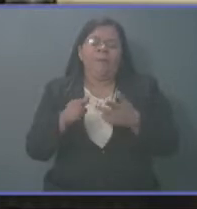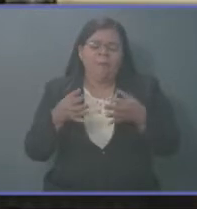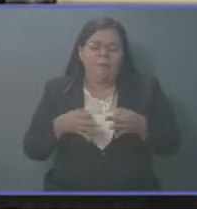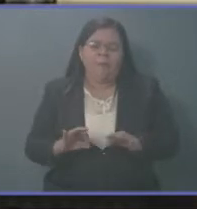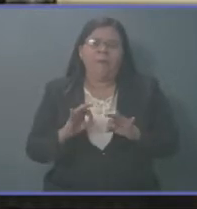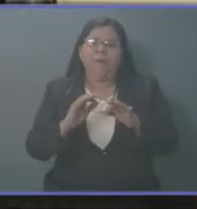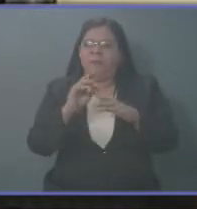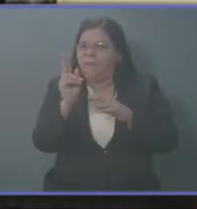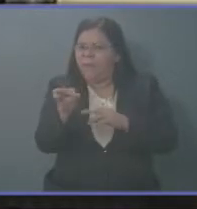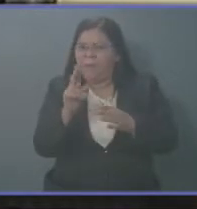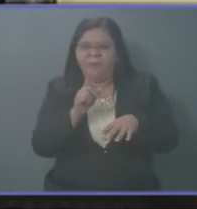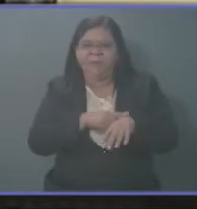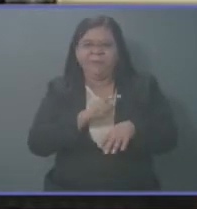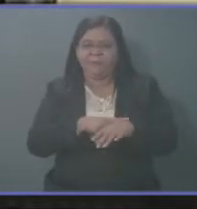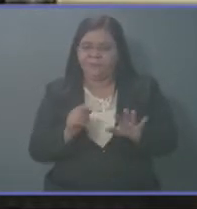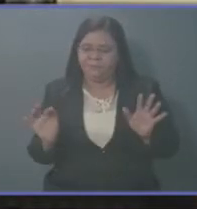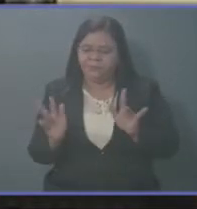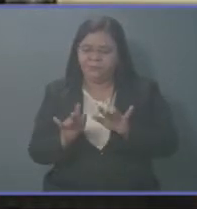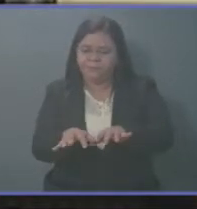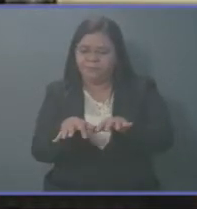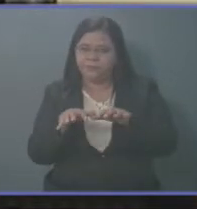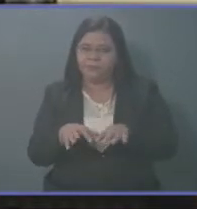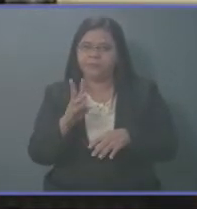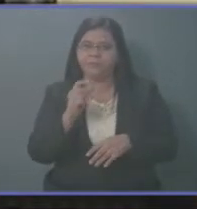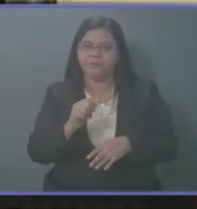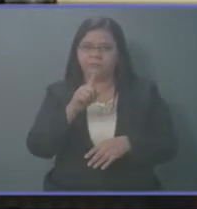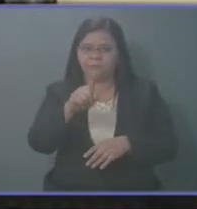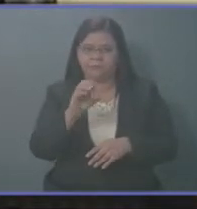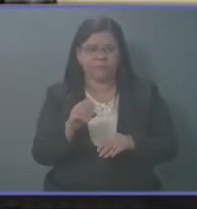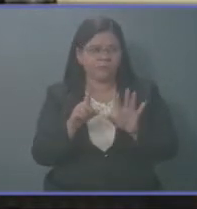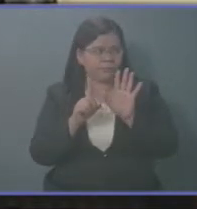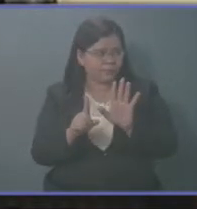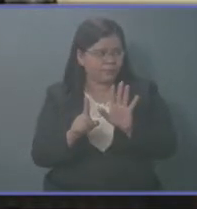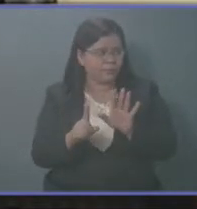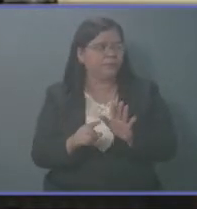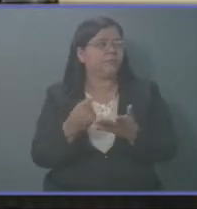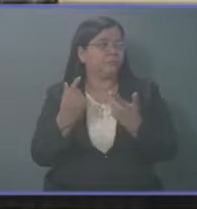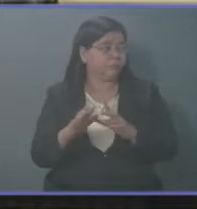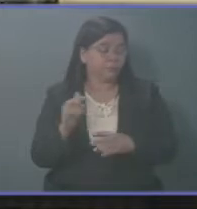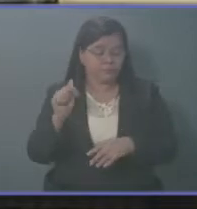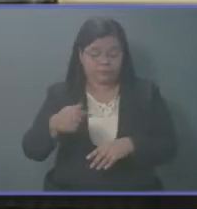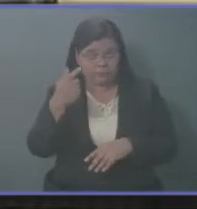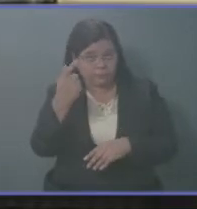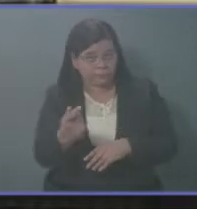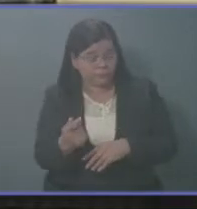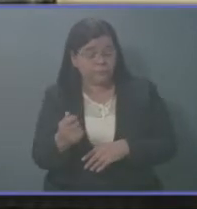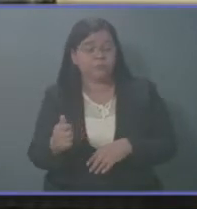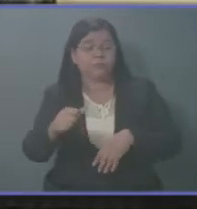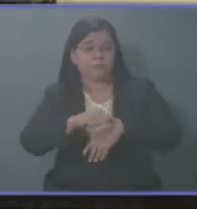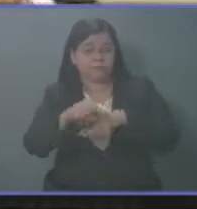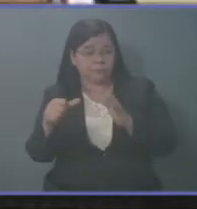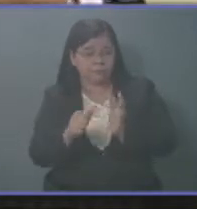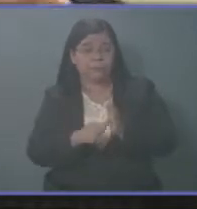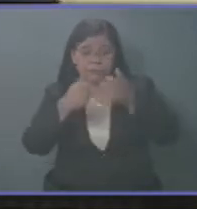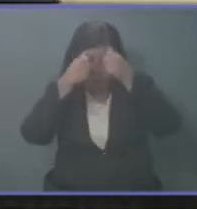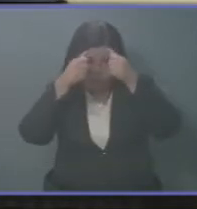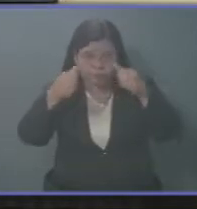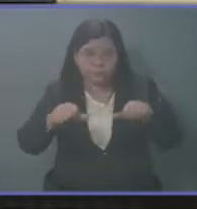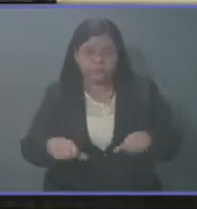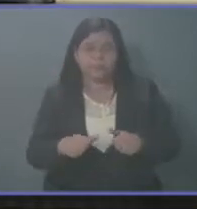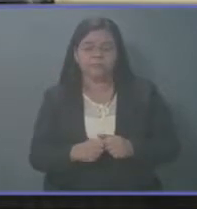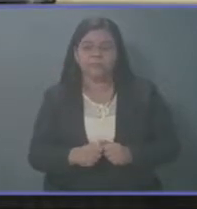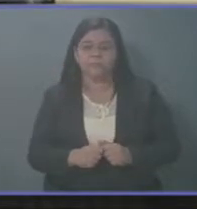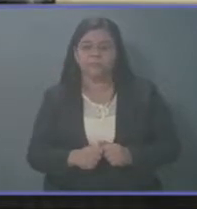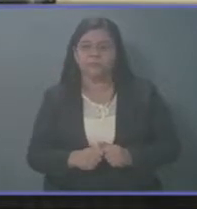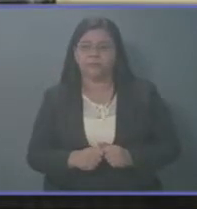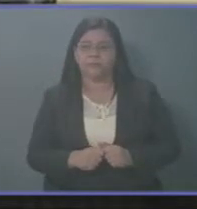casi paralela, en la sesión plenaria ordinaria número 106 de fecha 14 de los corrientes, ese órgano de Estado aprobó